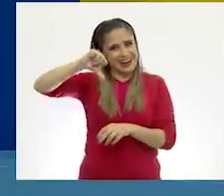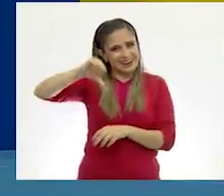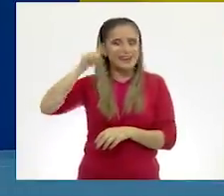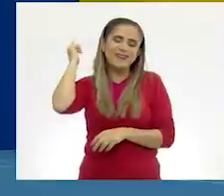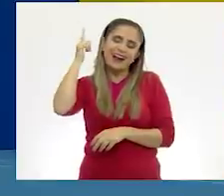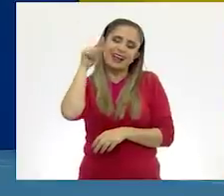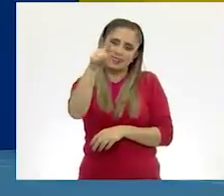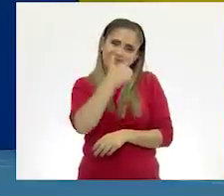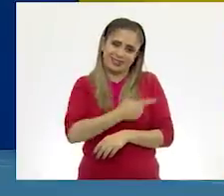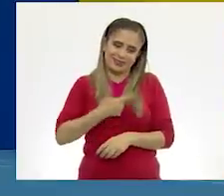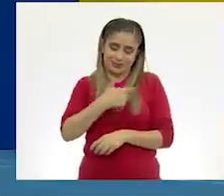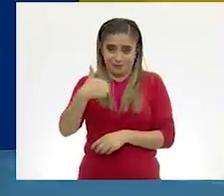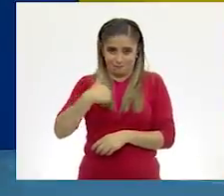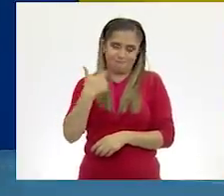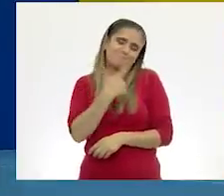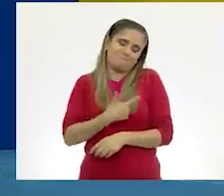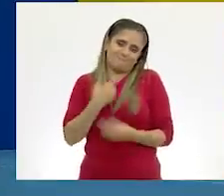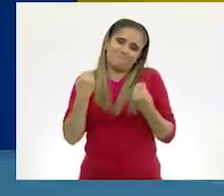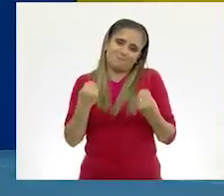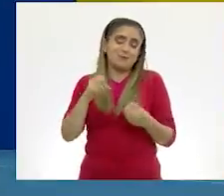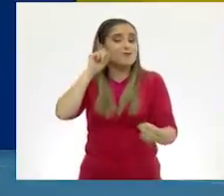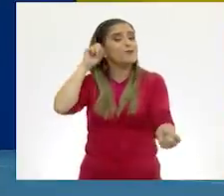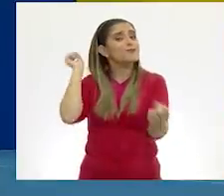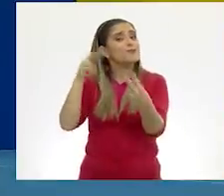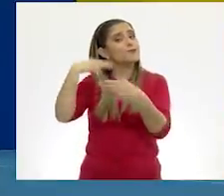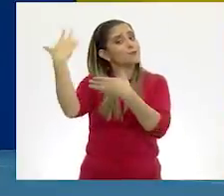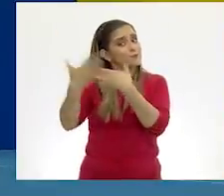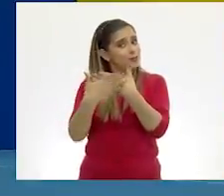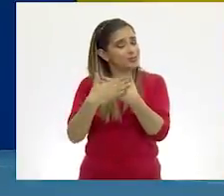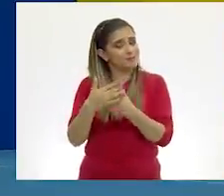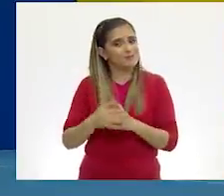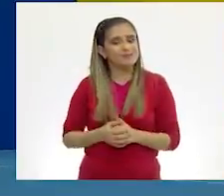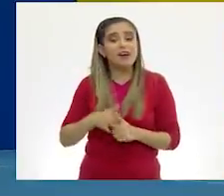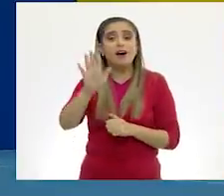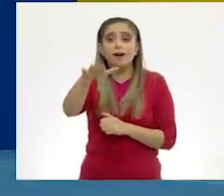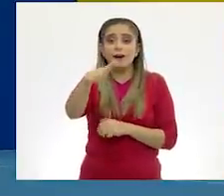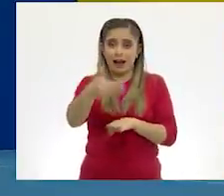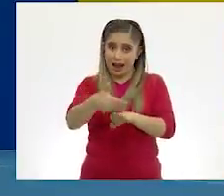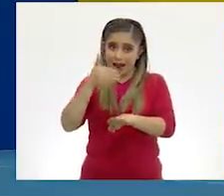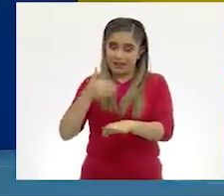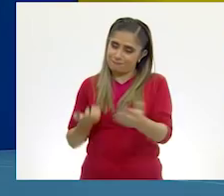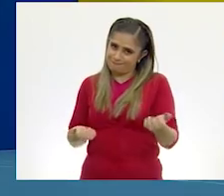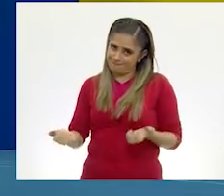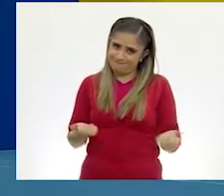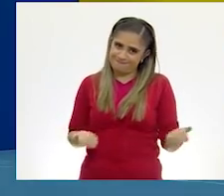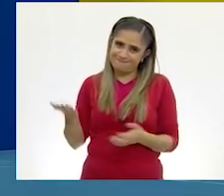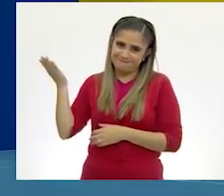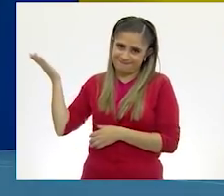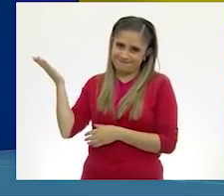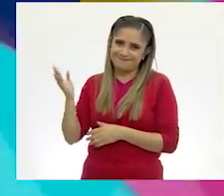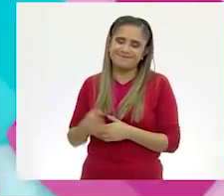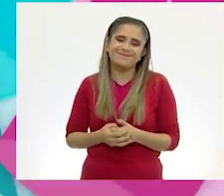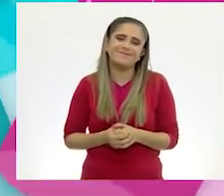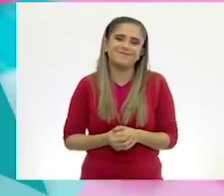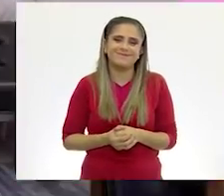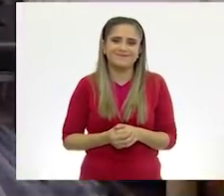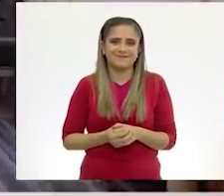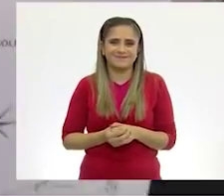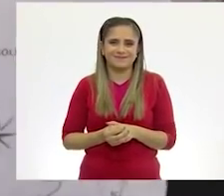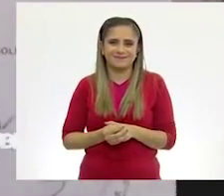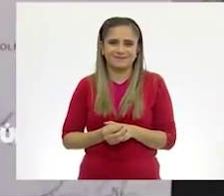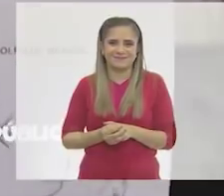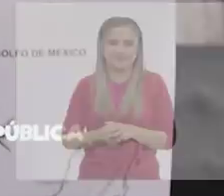disfrutado tanto como nosotros. Hasta la próxima. Pero antes, a movernos un poco.